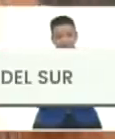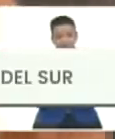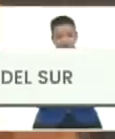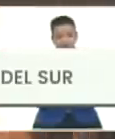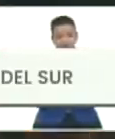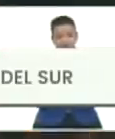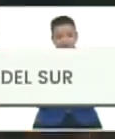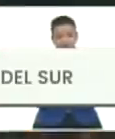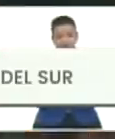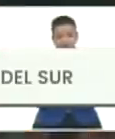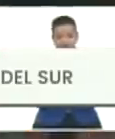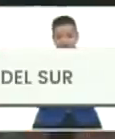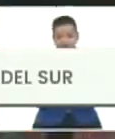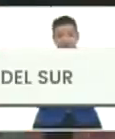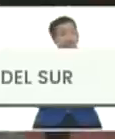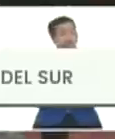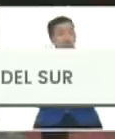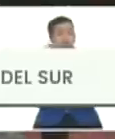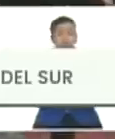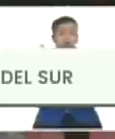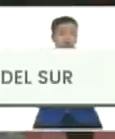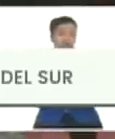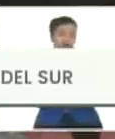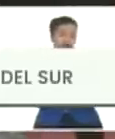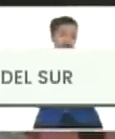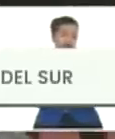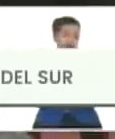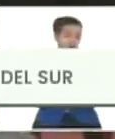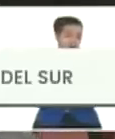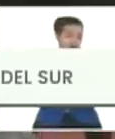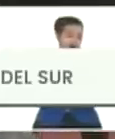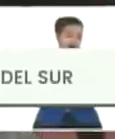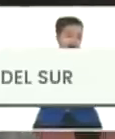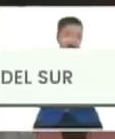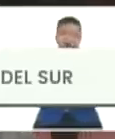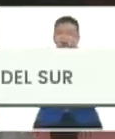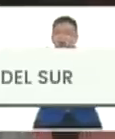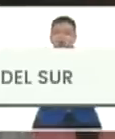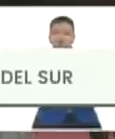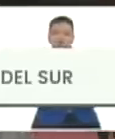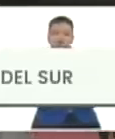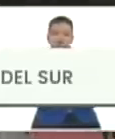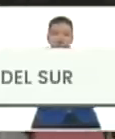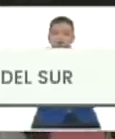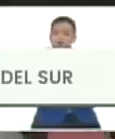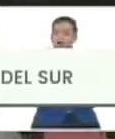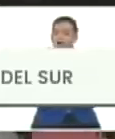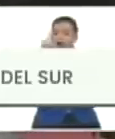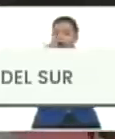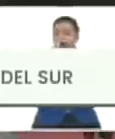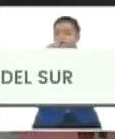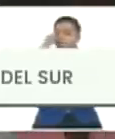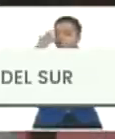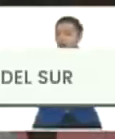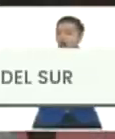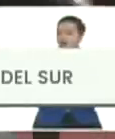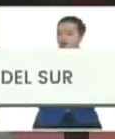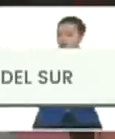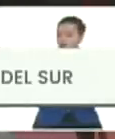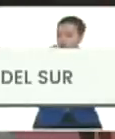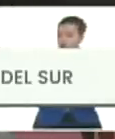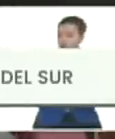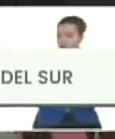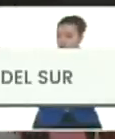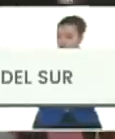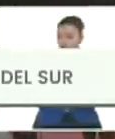Puro cinco siglos resistiendo el atropello y el abuso. El ayayá la resolvió desde el alba. Porque rayo no se para